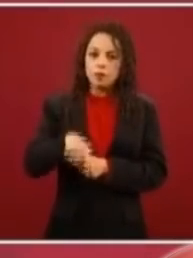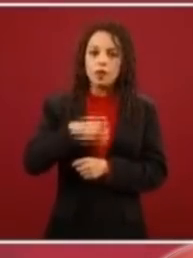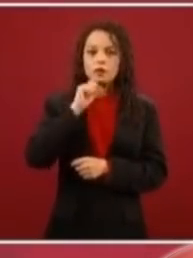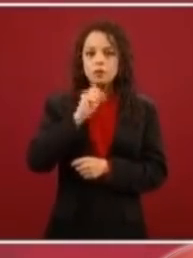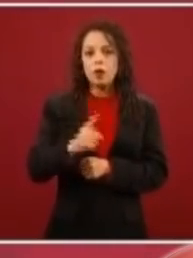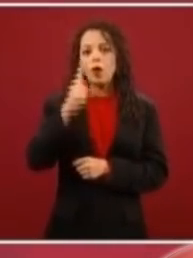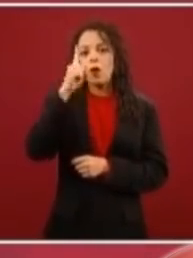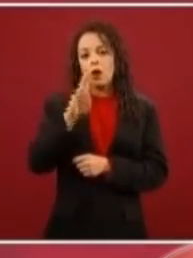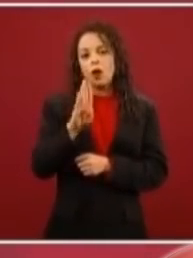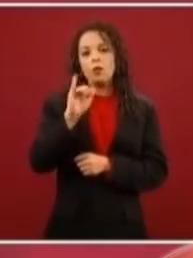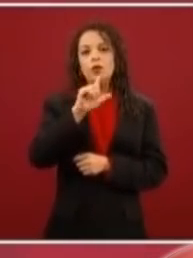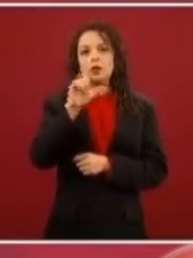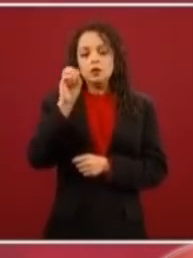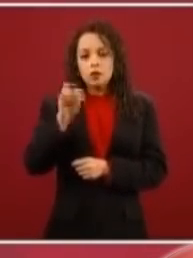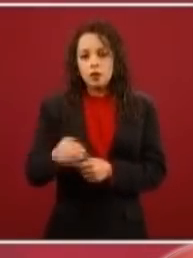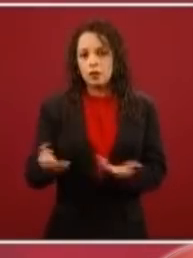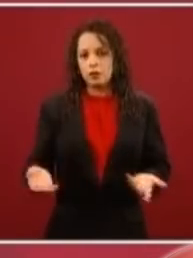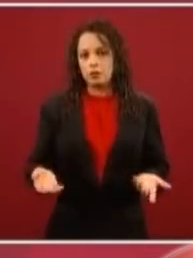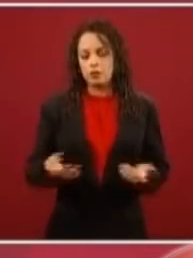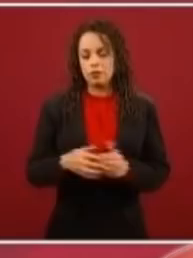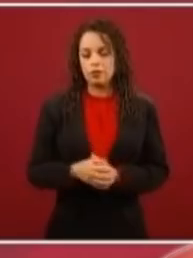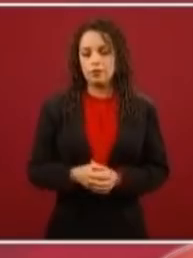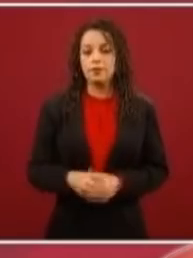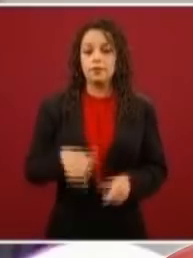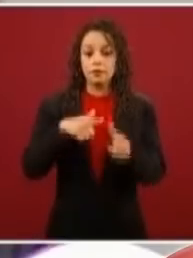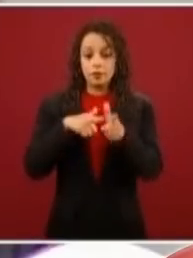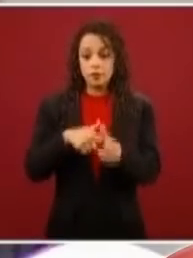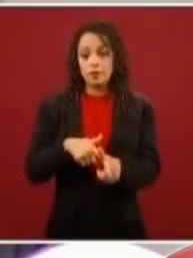O sea, van a pasar